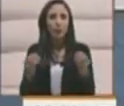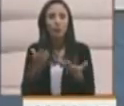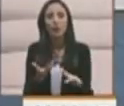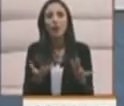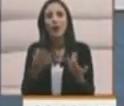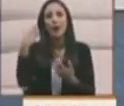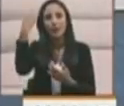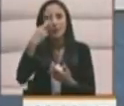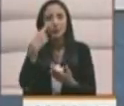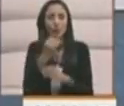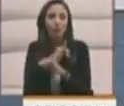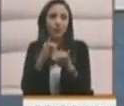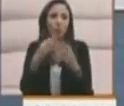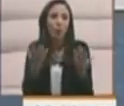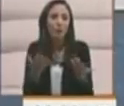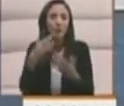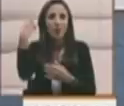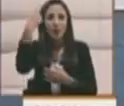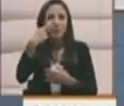Miren, por más